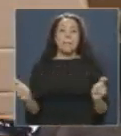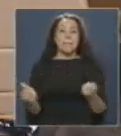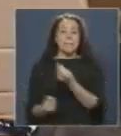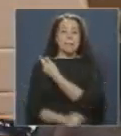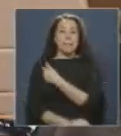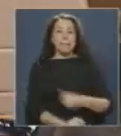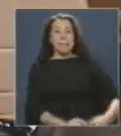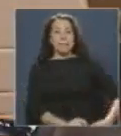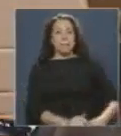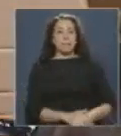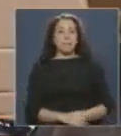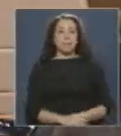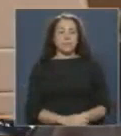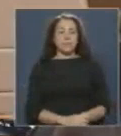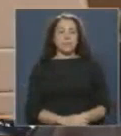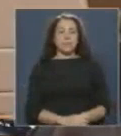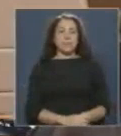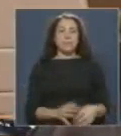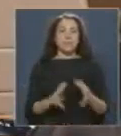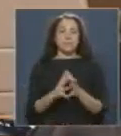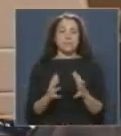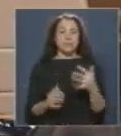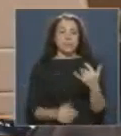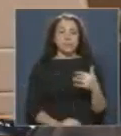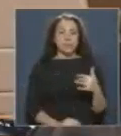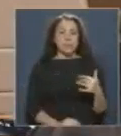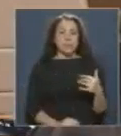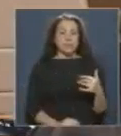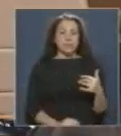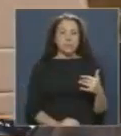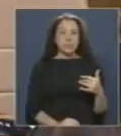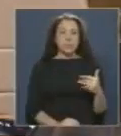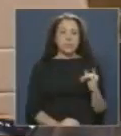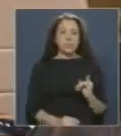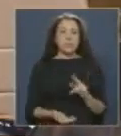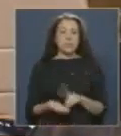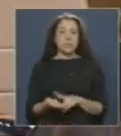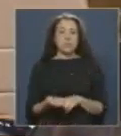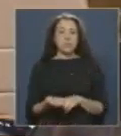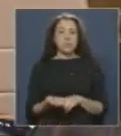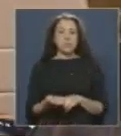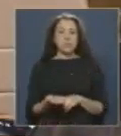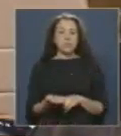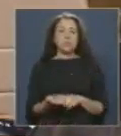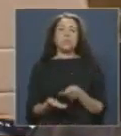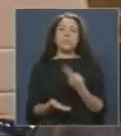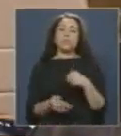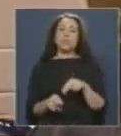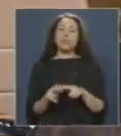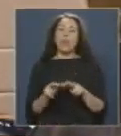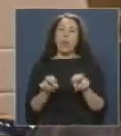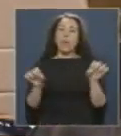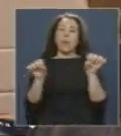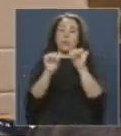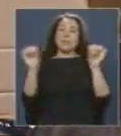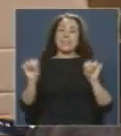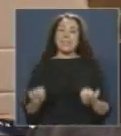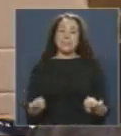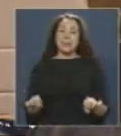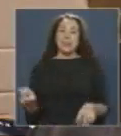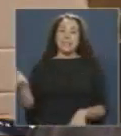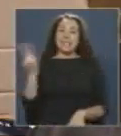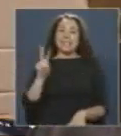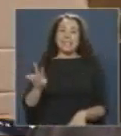presidencial. Entonces es muy importante que efectivamente tengamos un sistema donde el